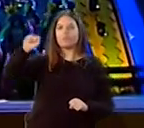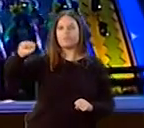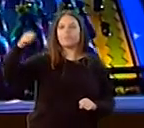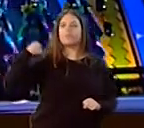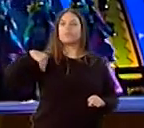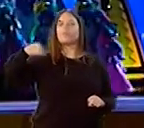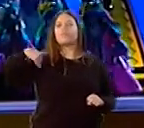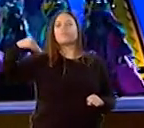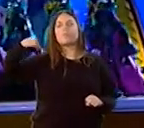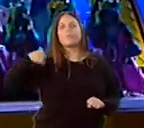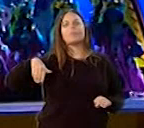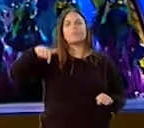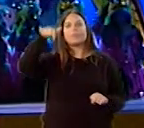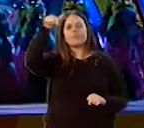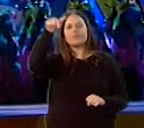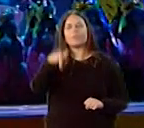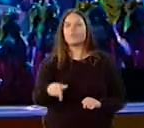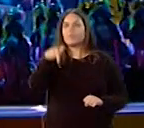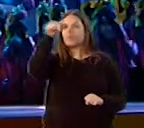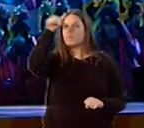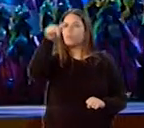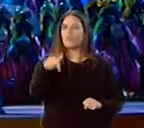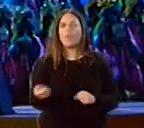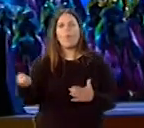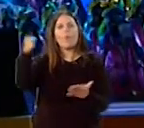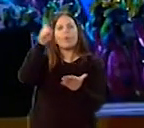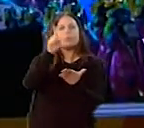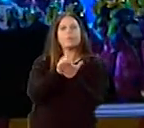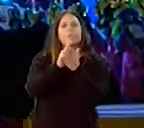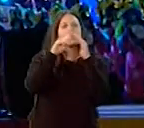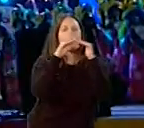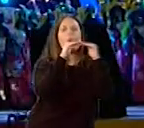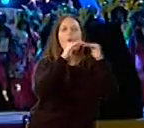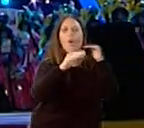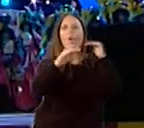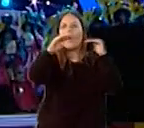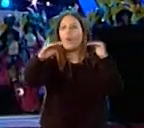bajo un nuevo horizonte